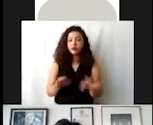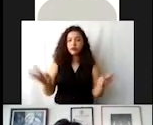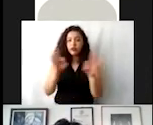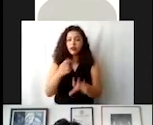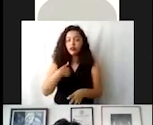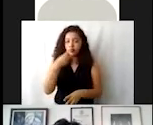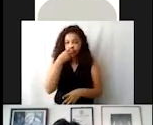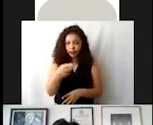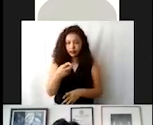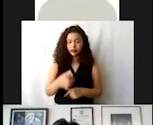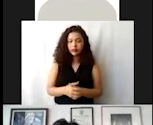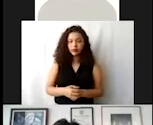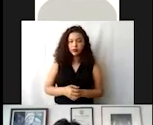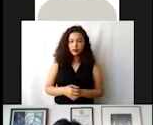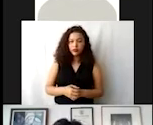porque algunos trámites,